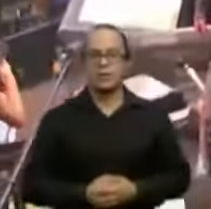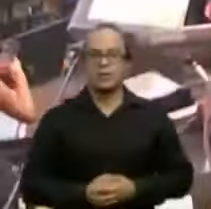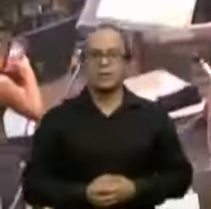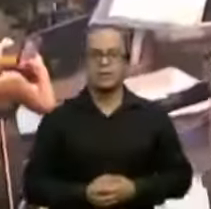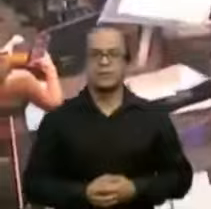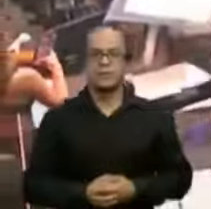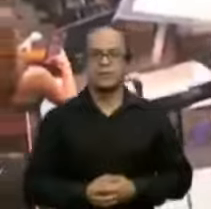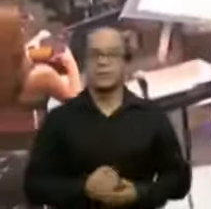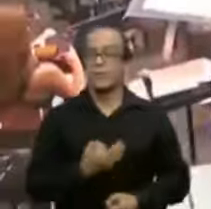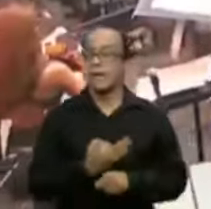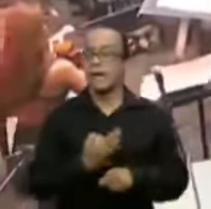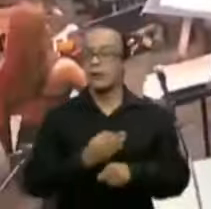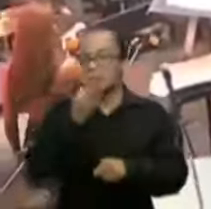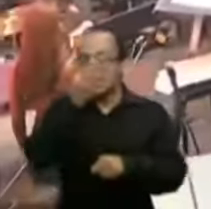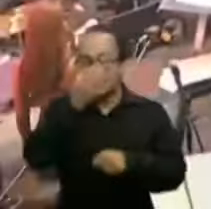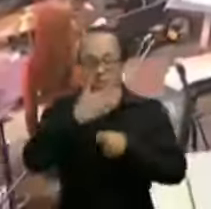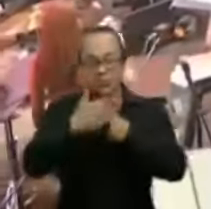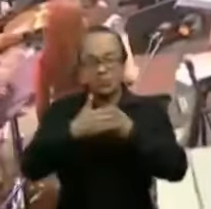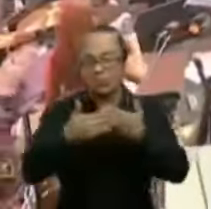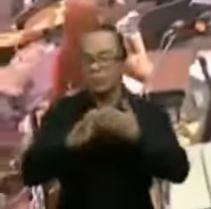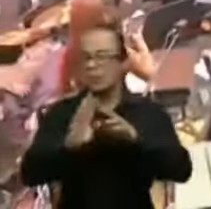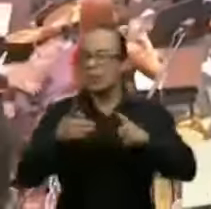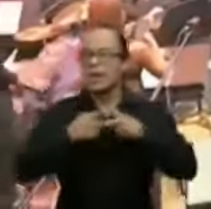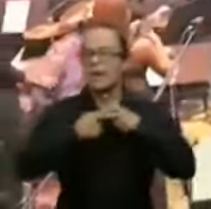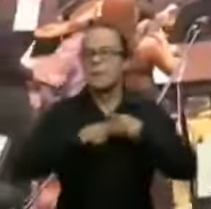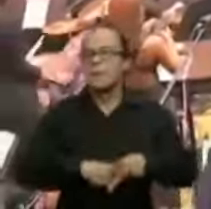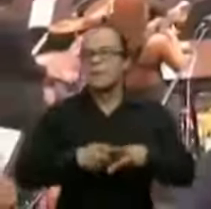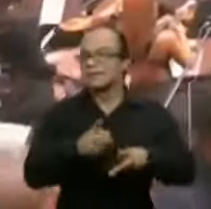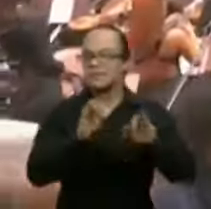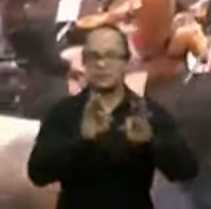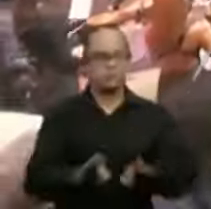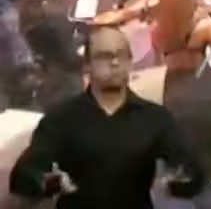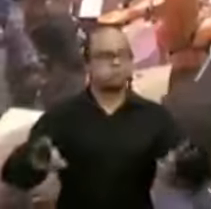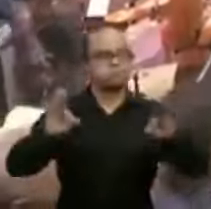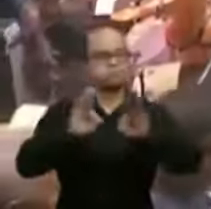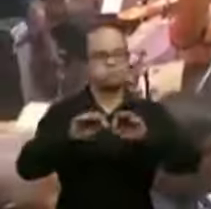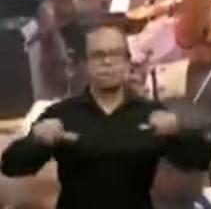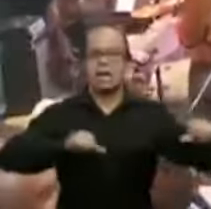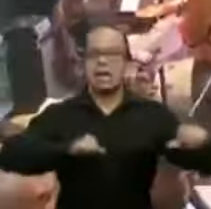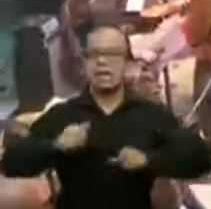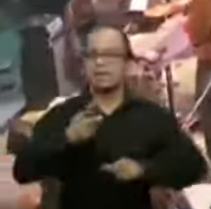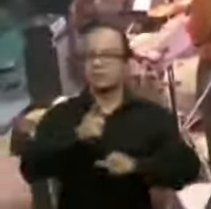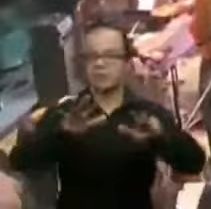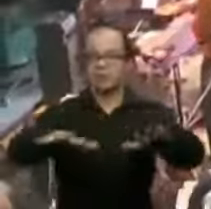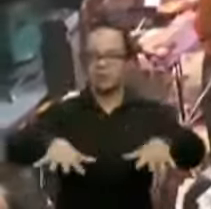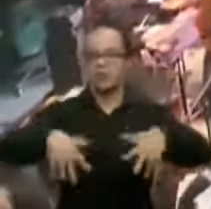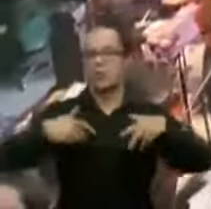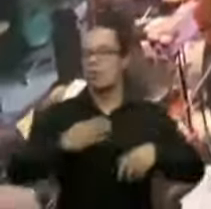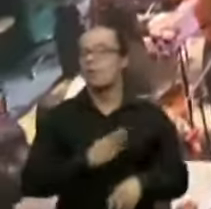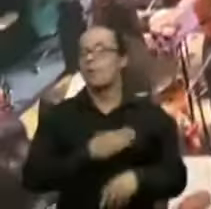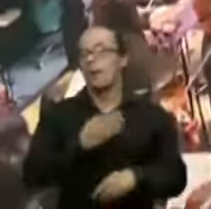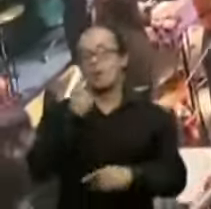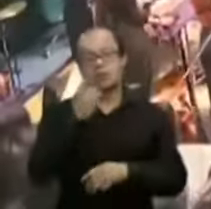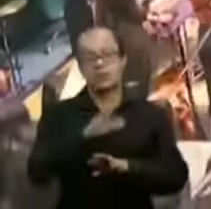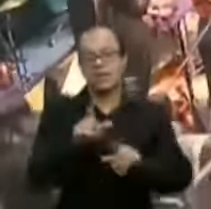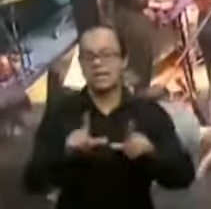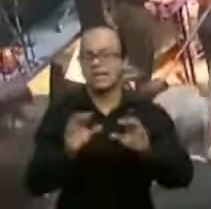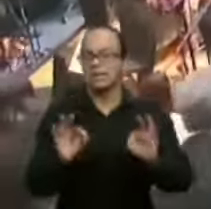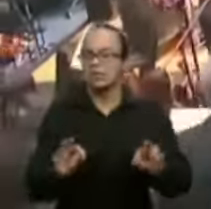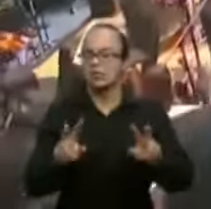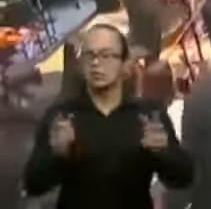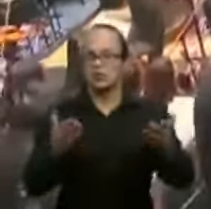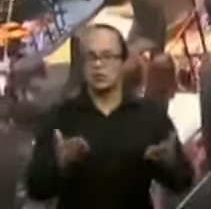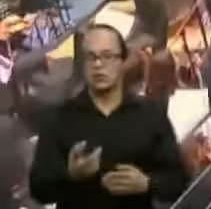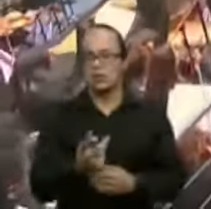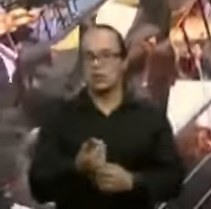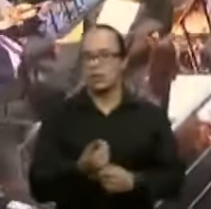Pues estamos a nada de que se dé inicio a este importante evento, y bueno, pues ya todos estamos listos,